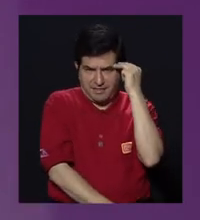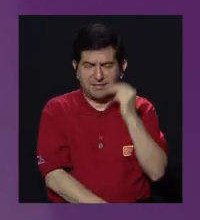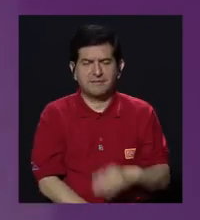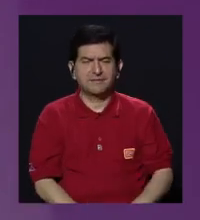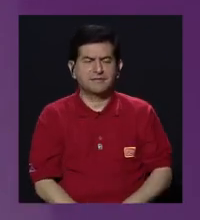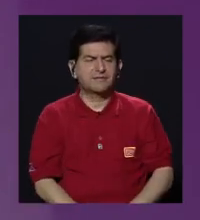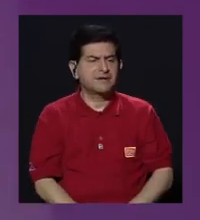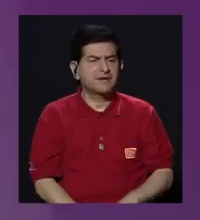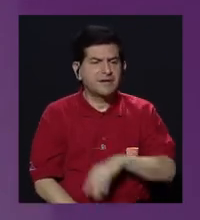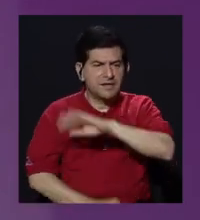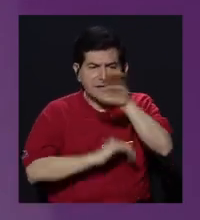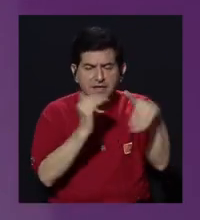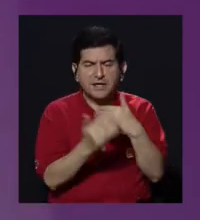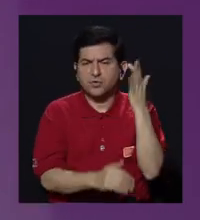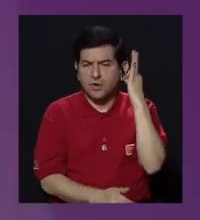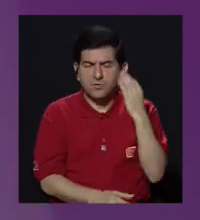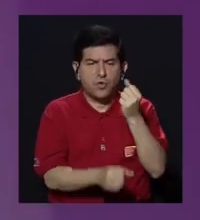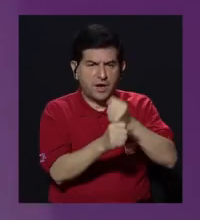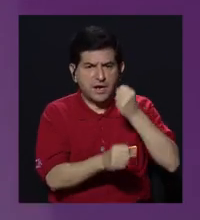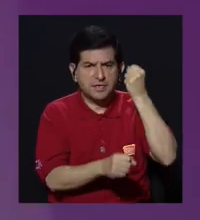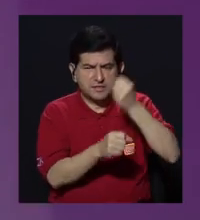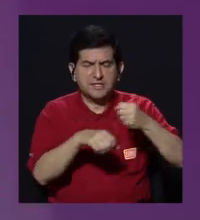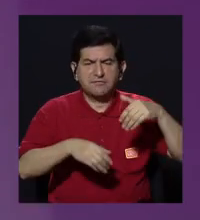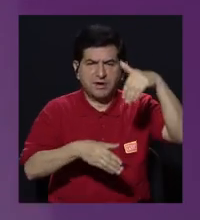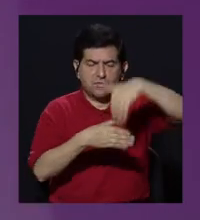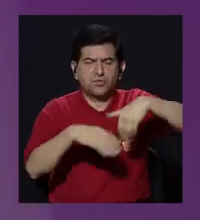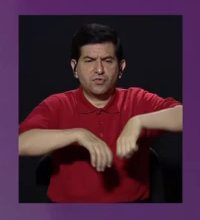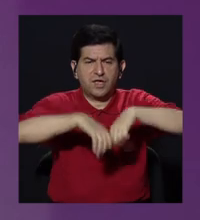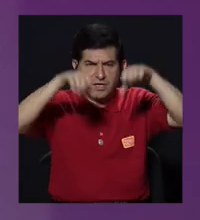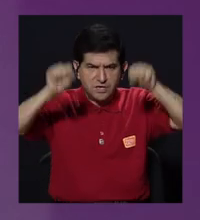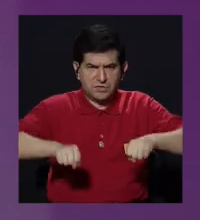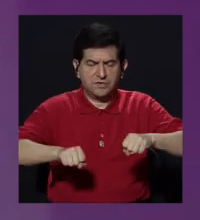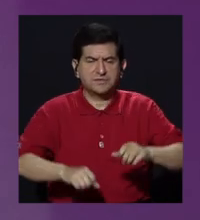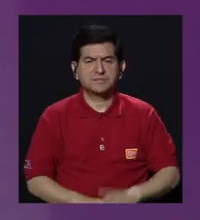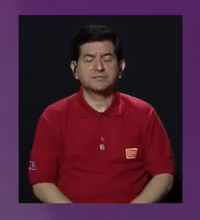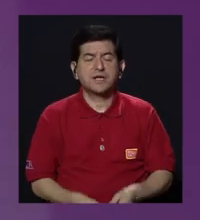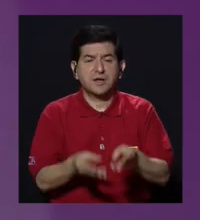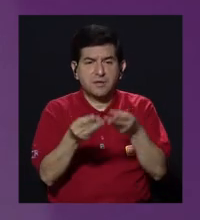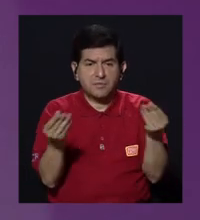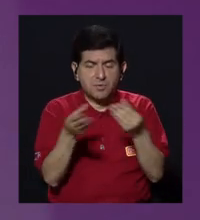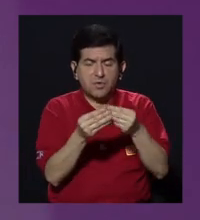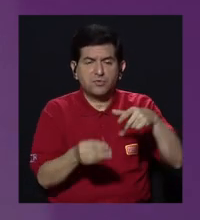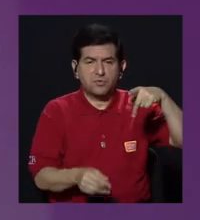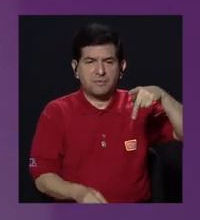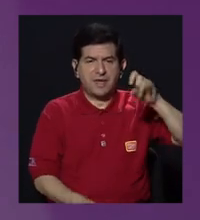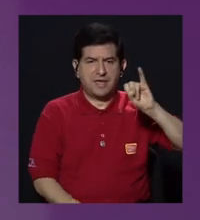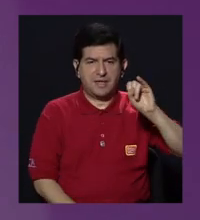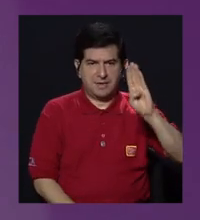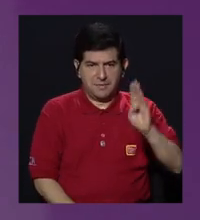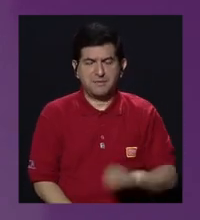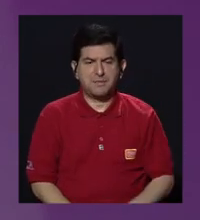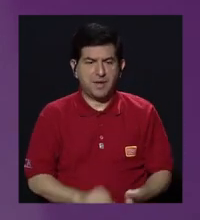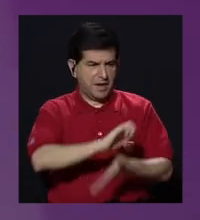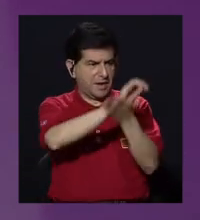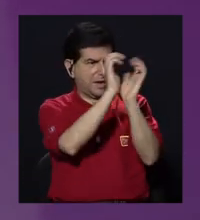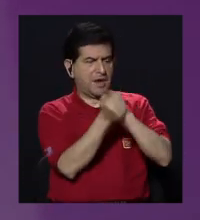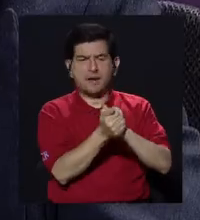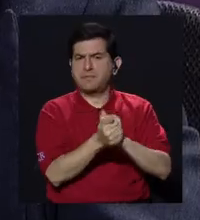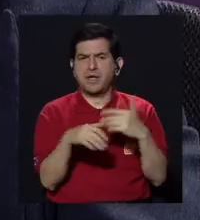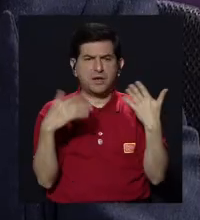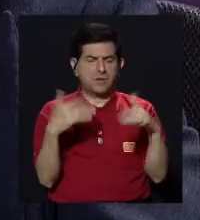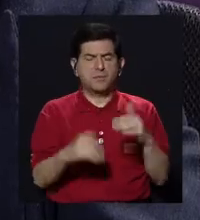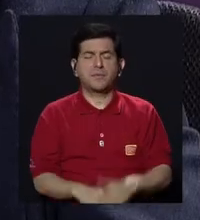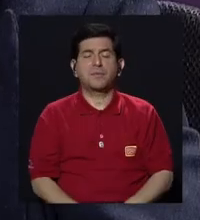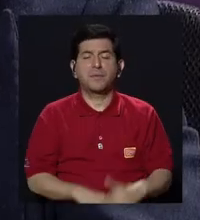mentalidad y lográramos ubicar a todas esas mujeres en el sistema laboral, nuestro Producto Interno Bruto cambiaría radicalmente.